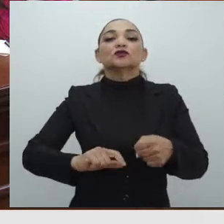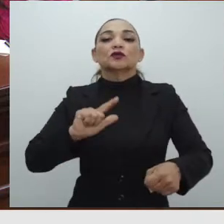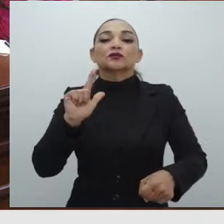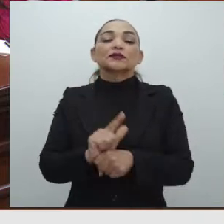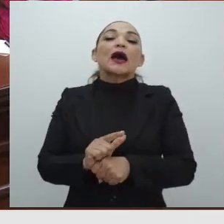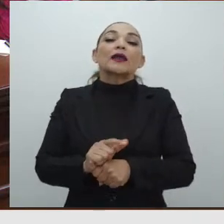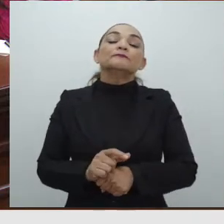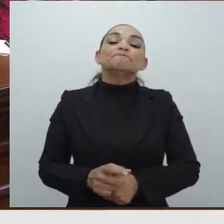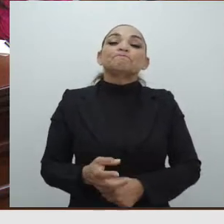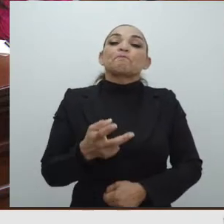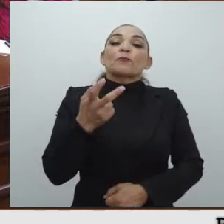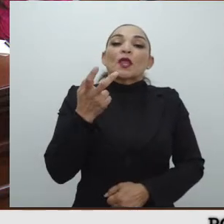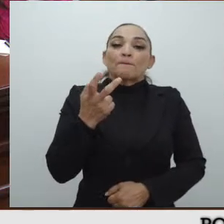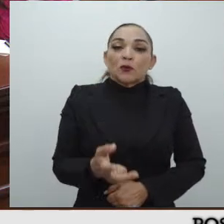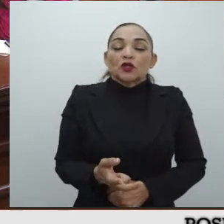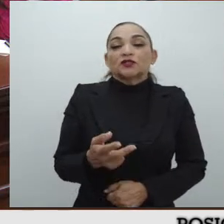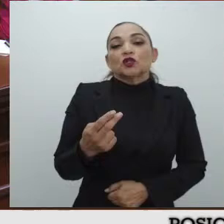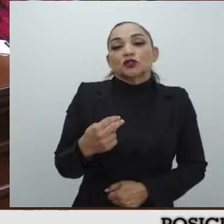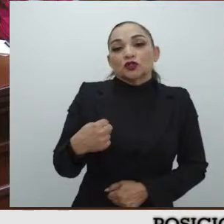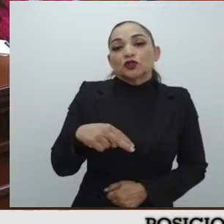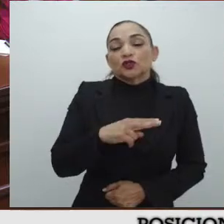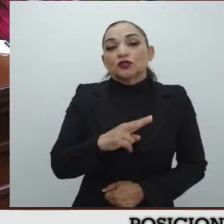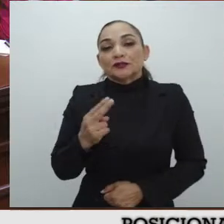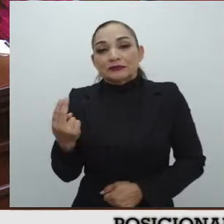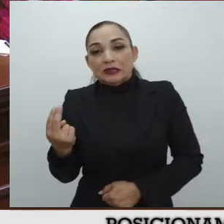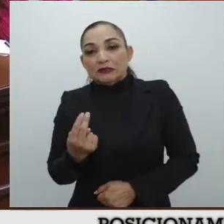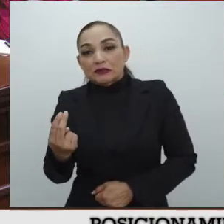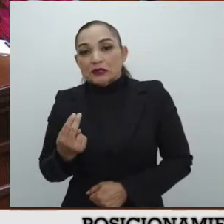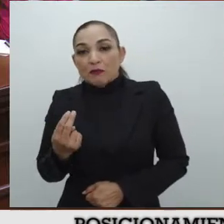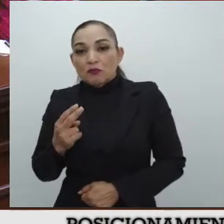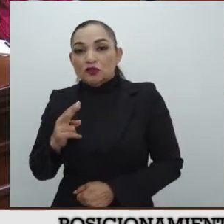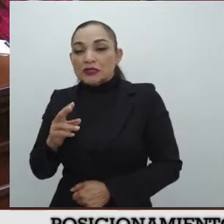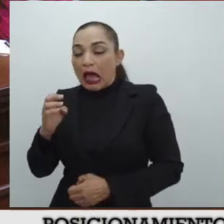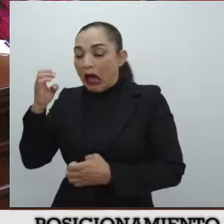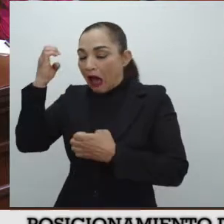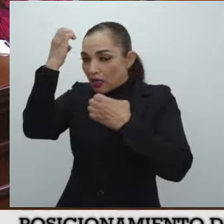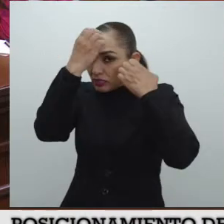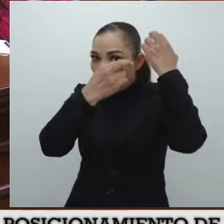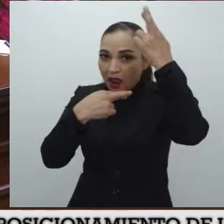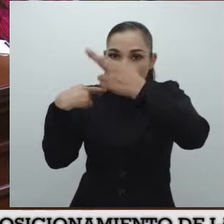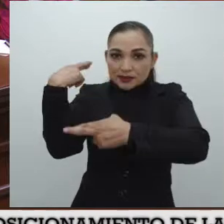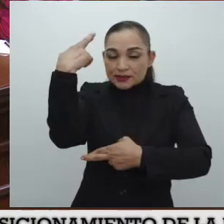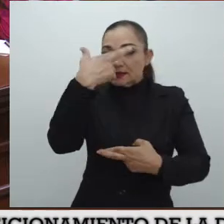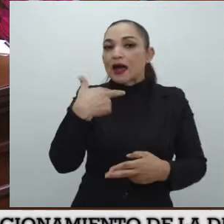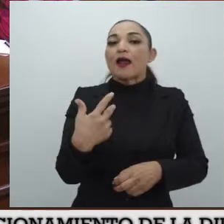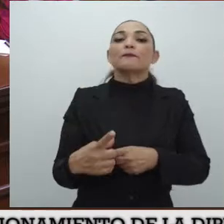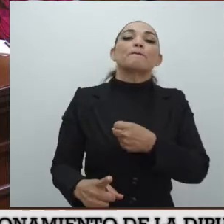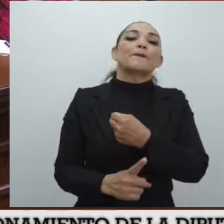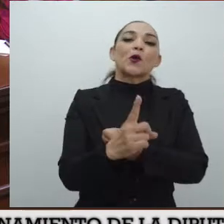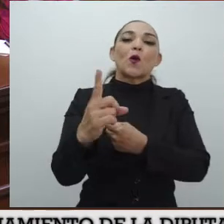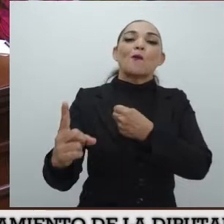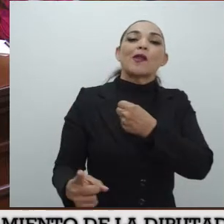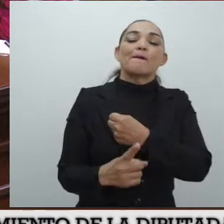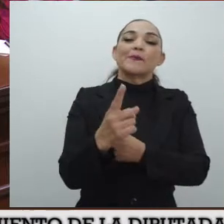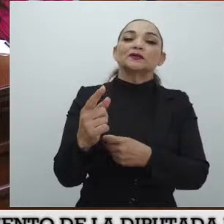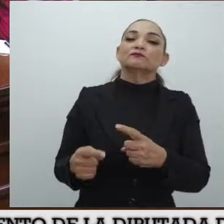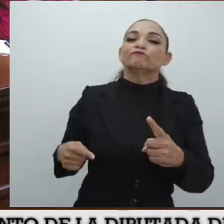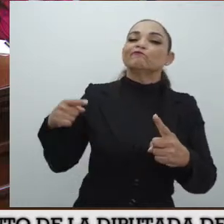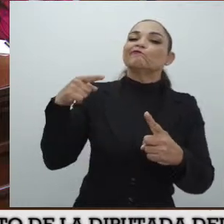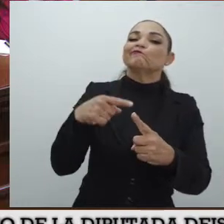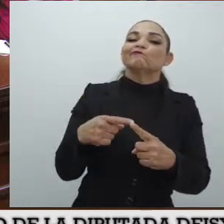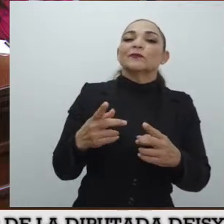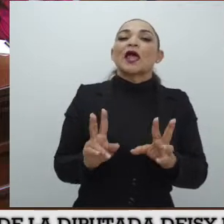este escenario, es necesario observar y analizar las problemáticas y los desafíos del contexto del